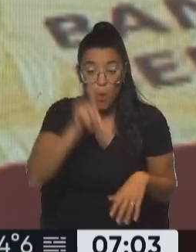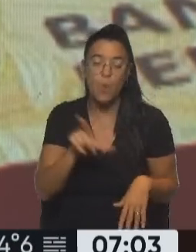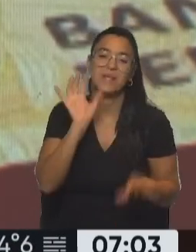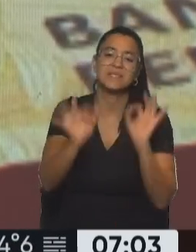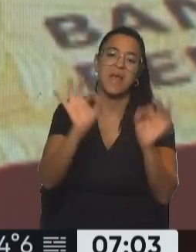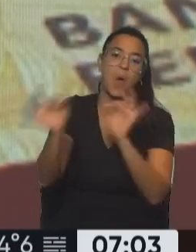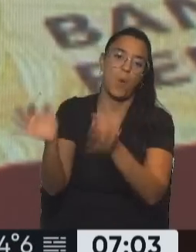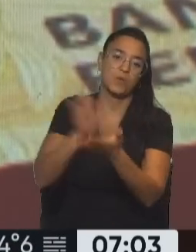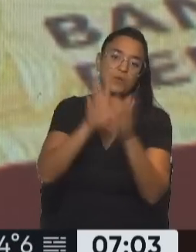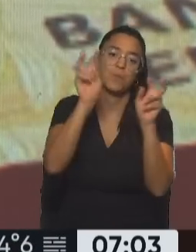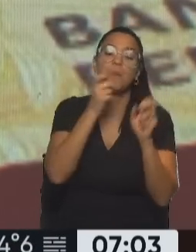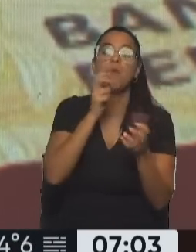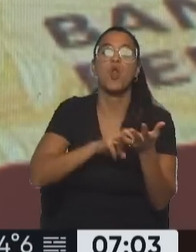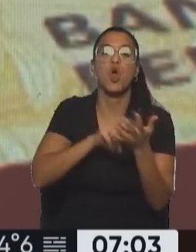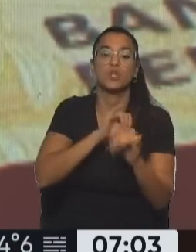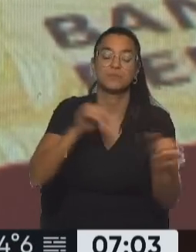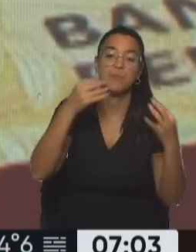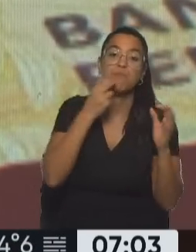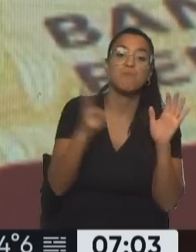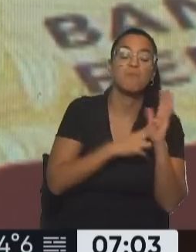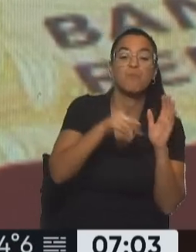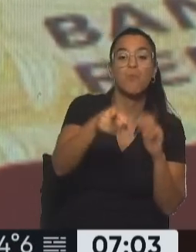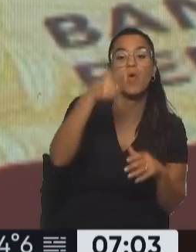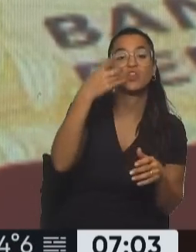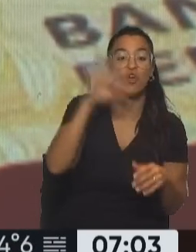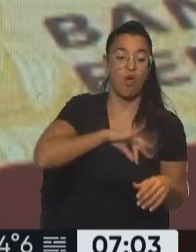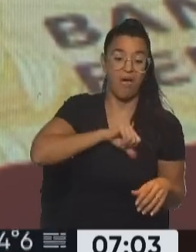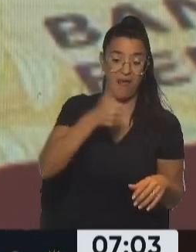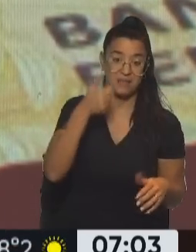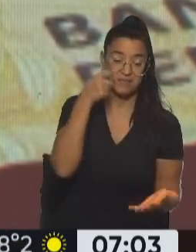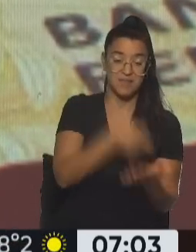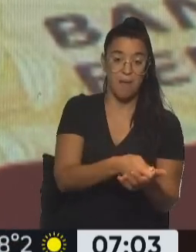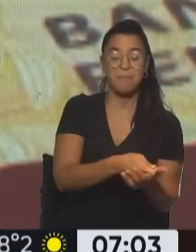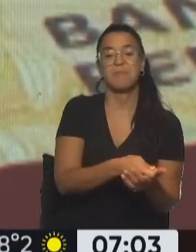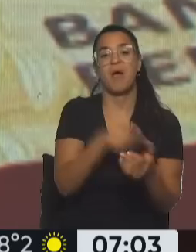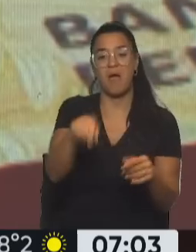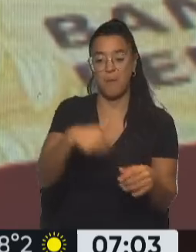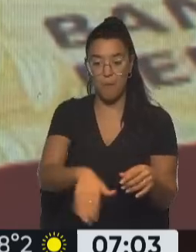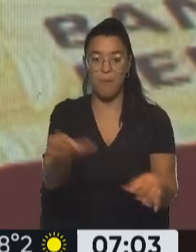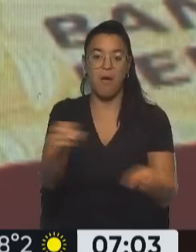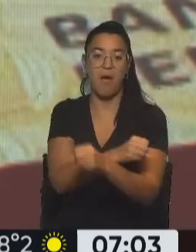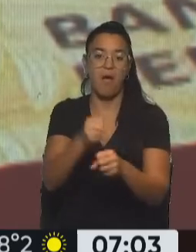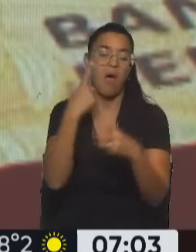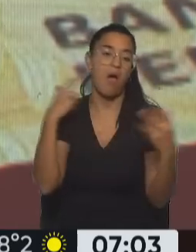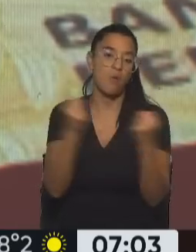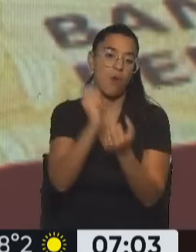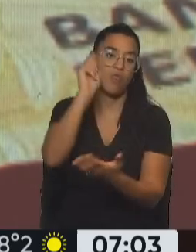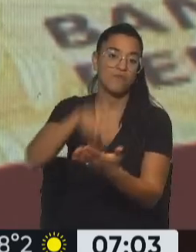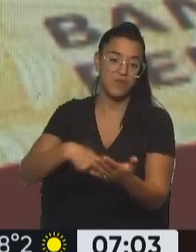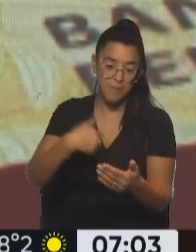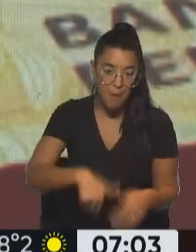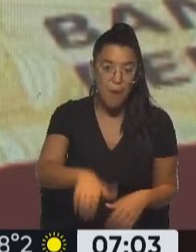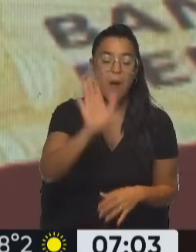por ejemplo, quizás una buena noticia, si tributás el impuesto a las ganancias, que se firmó un acuerdo, se va a firmar, o al menos llegaron a un acuerdo de